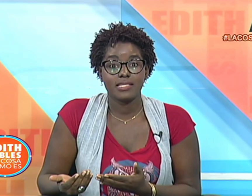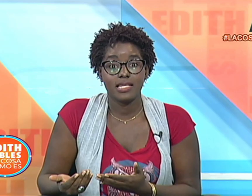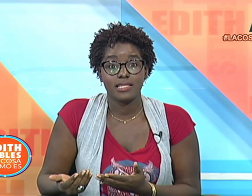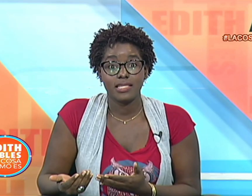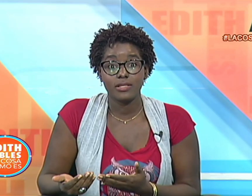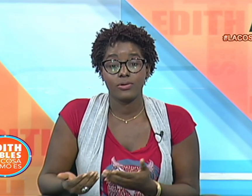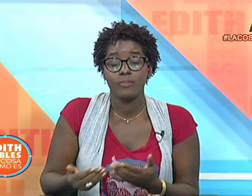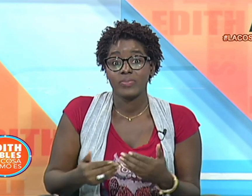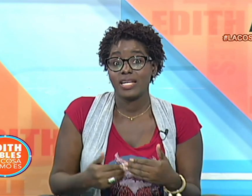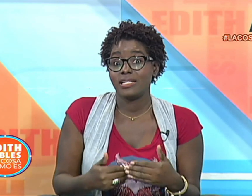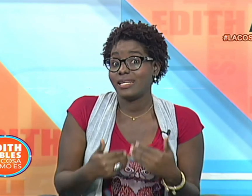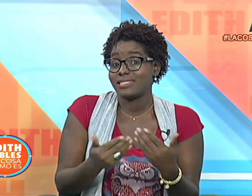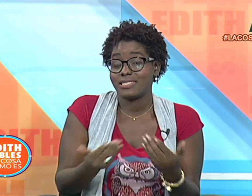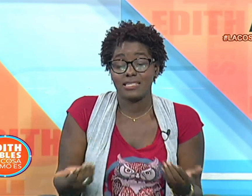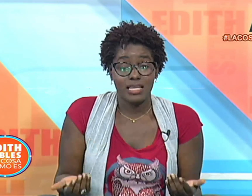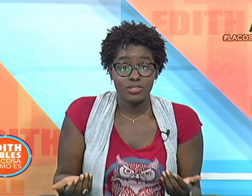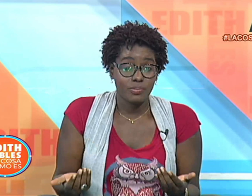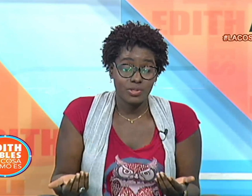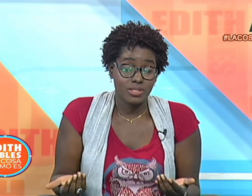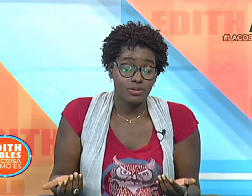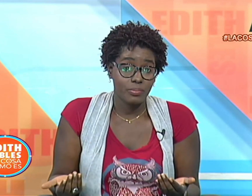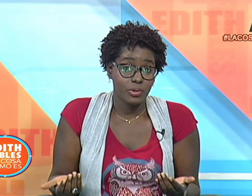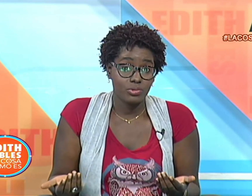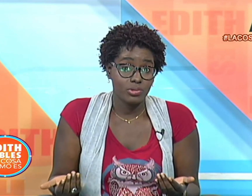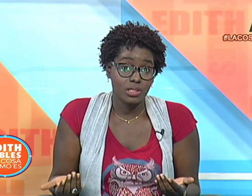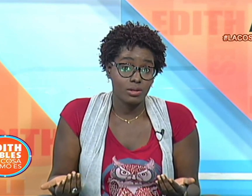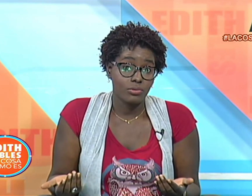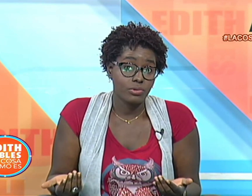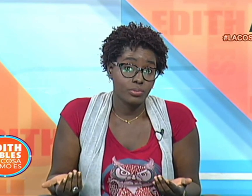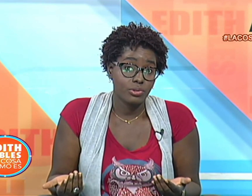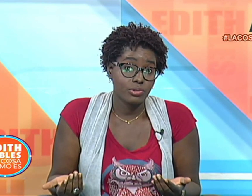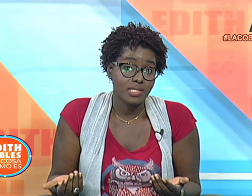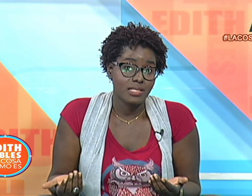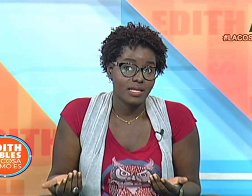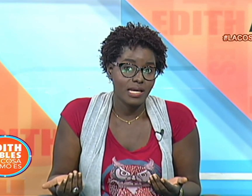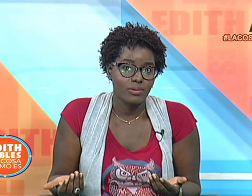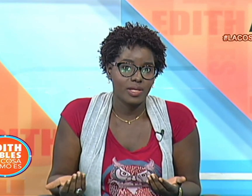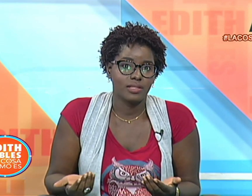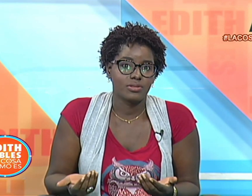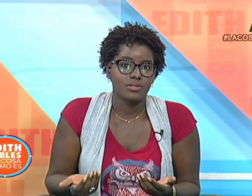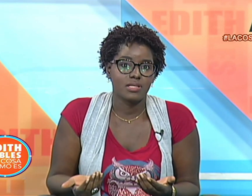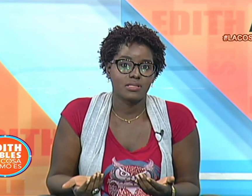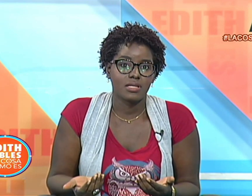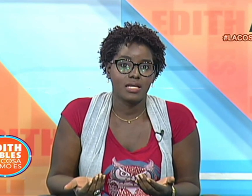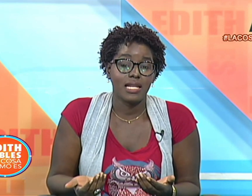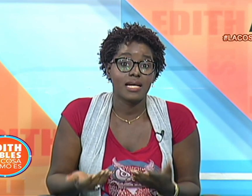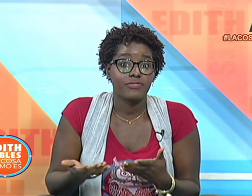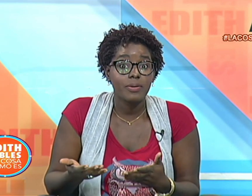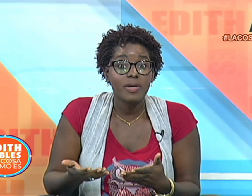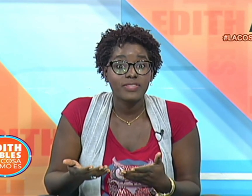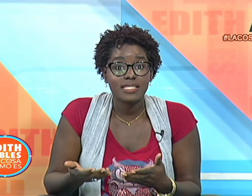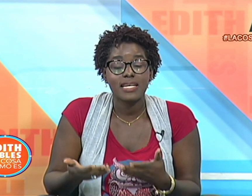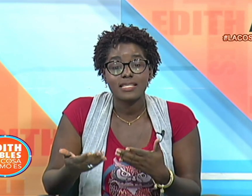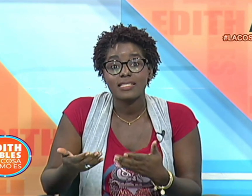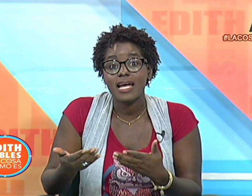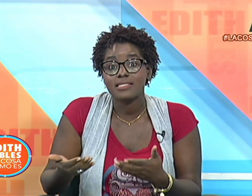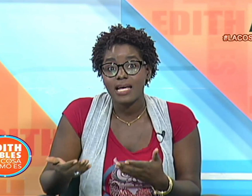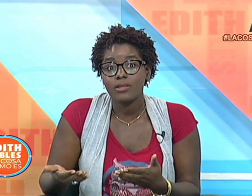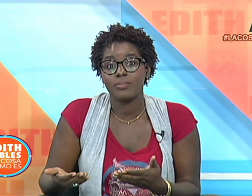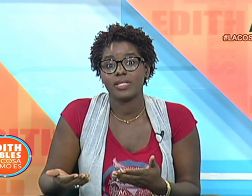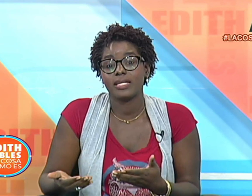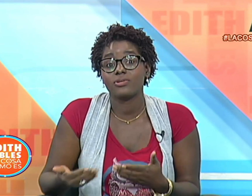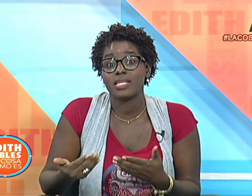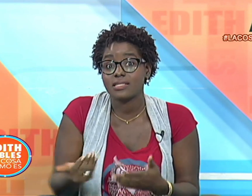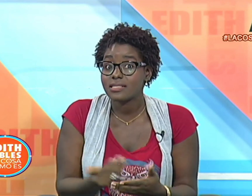ese sentido el 68% del producto interno bruto este deuda entonces la reforma fiscal que se ha